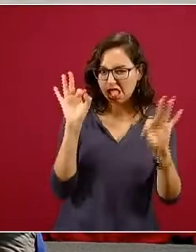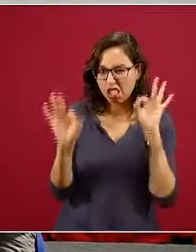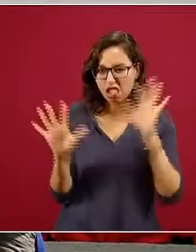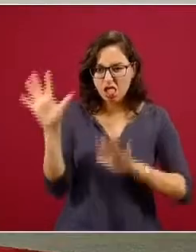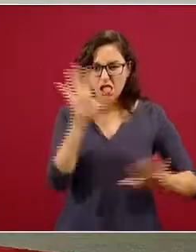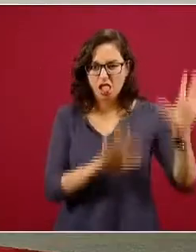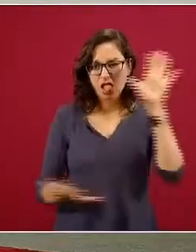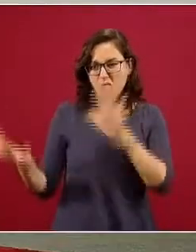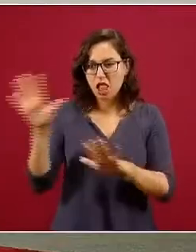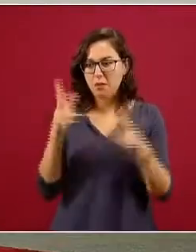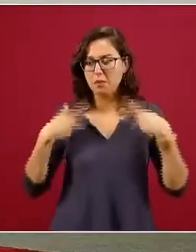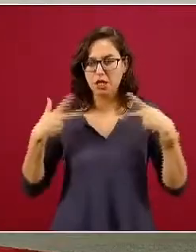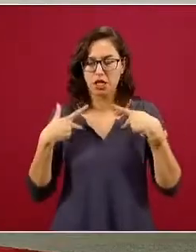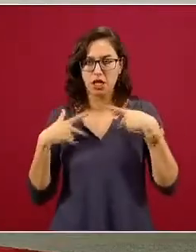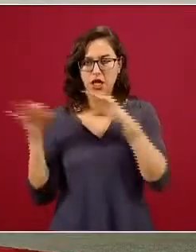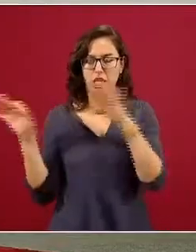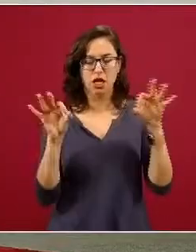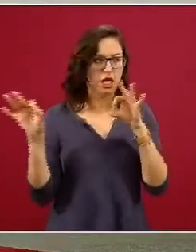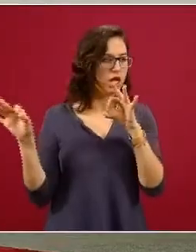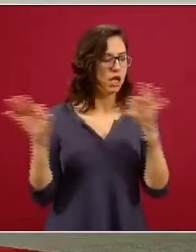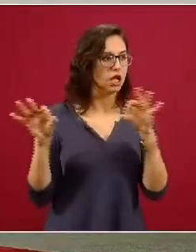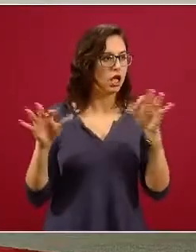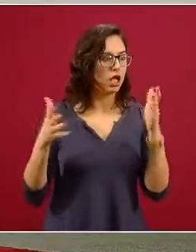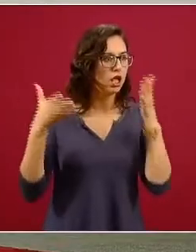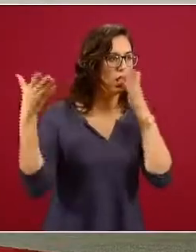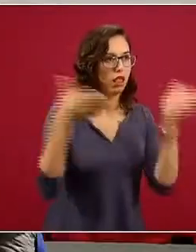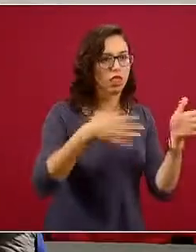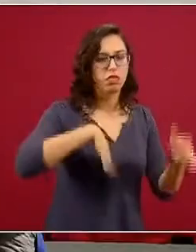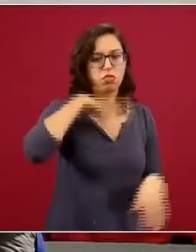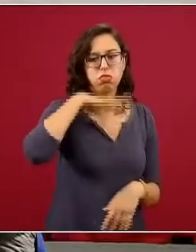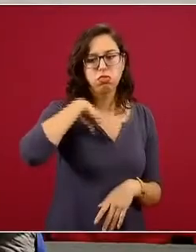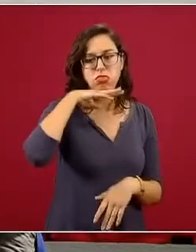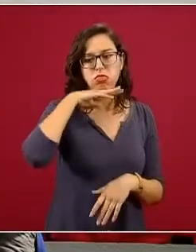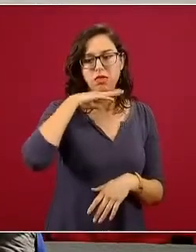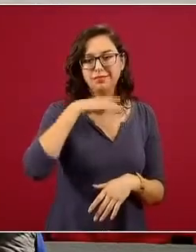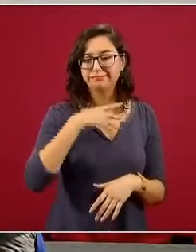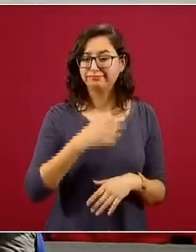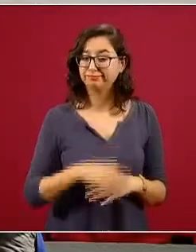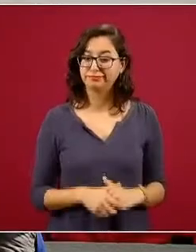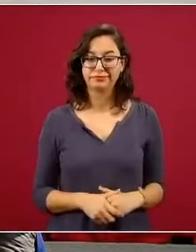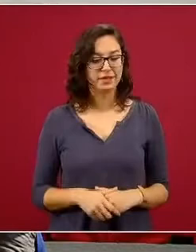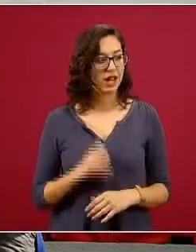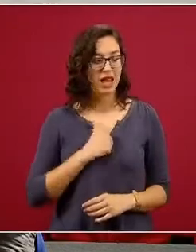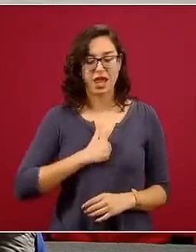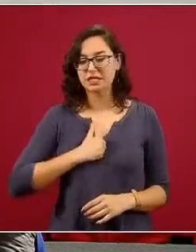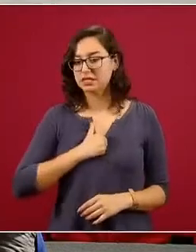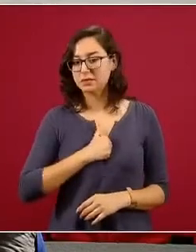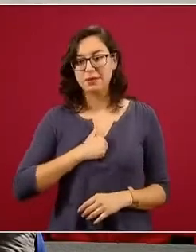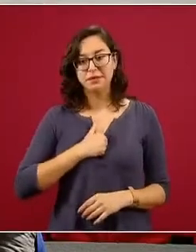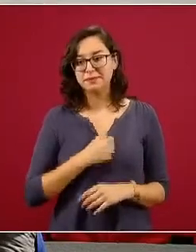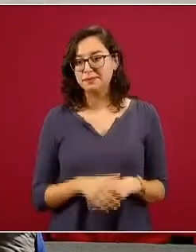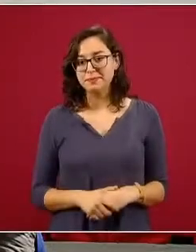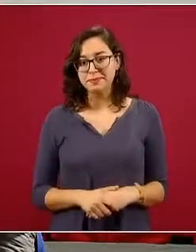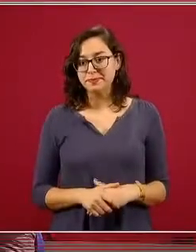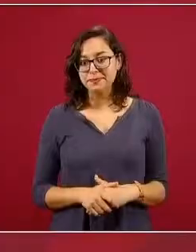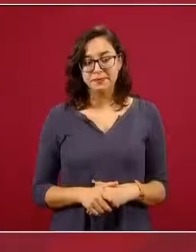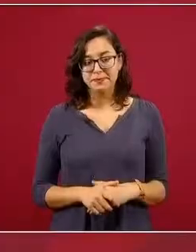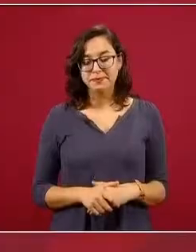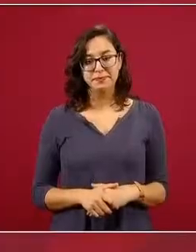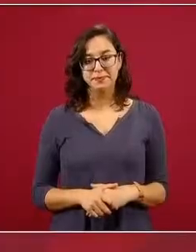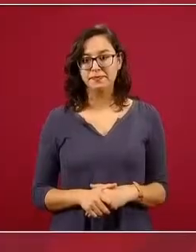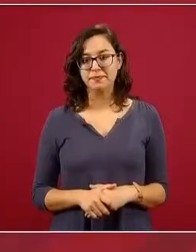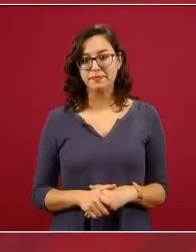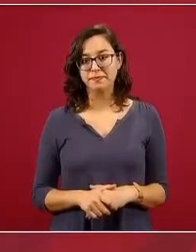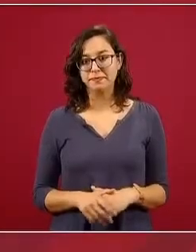quieren distraer a la población de México, lo cual considero desafortunado. No quisiera que